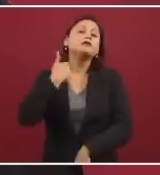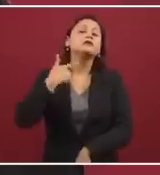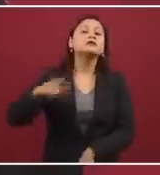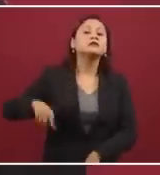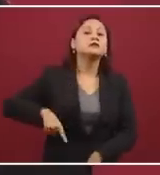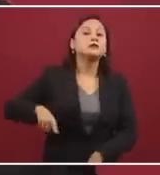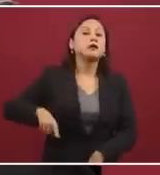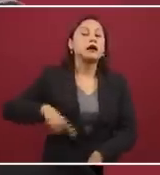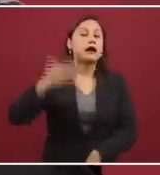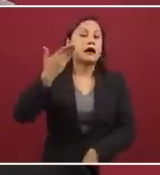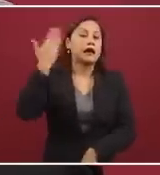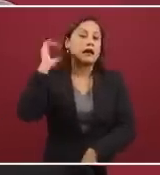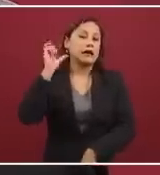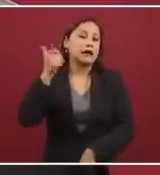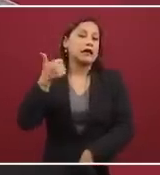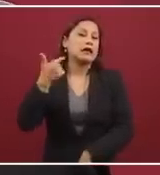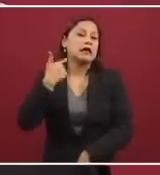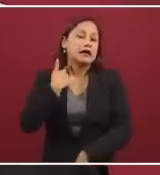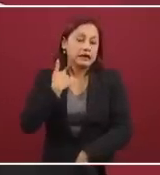y es una